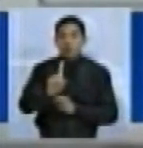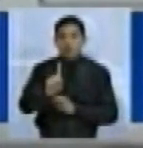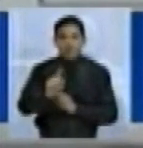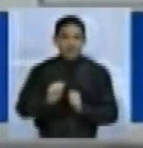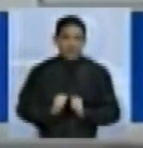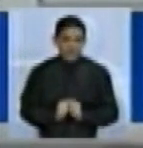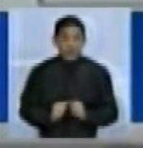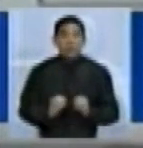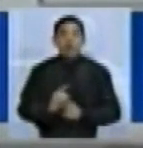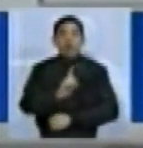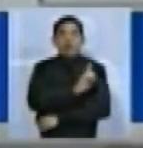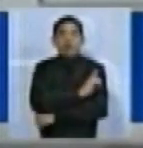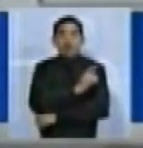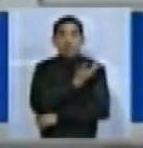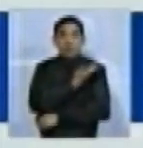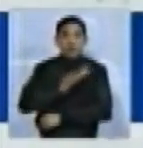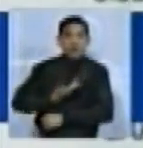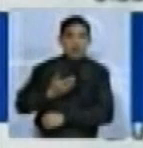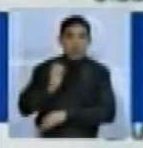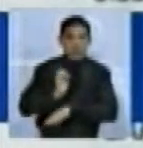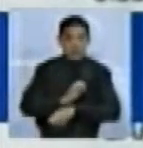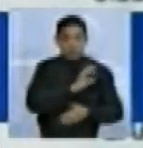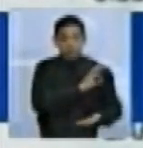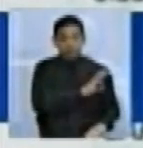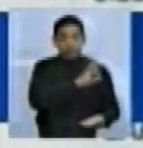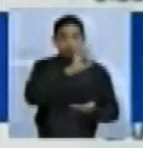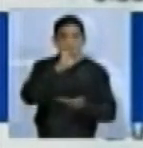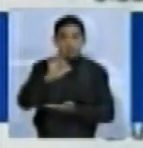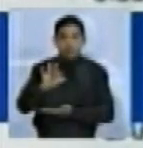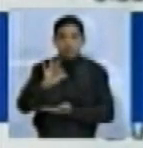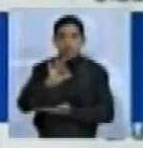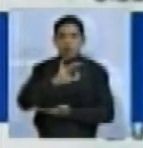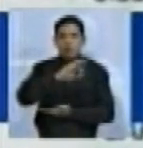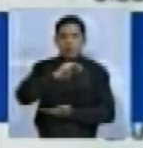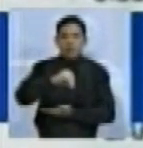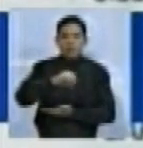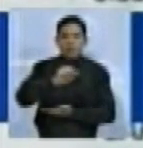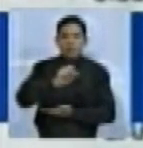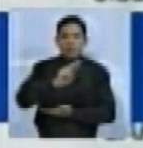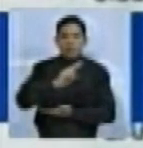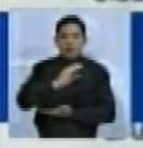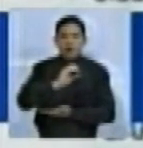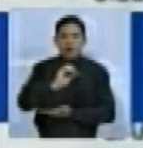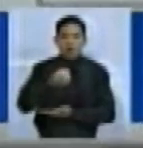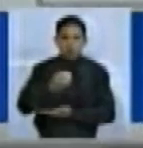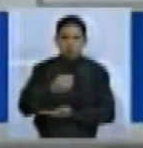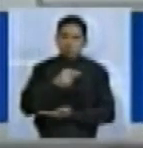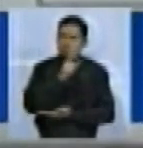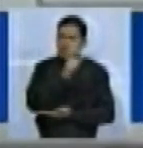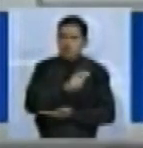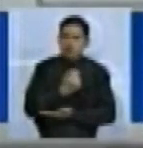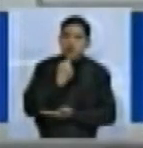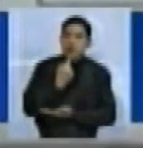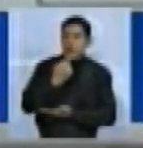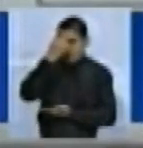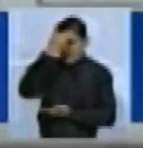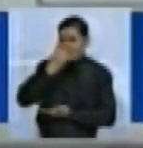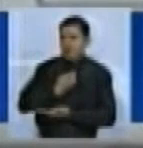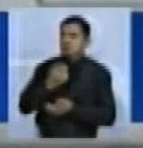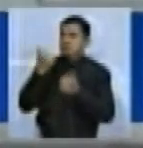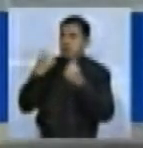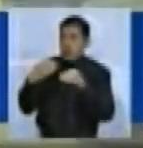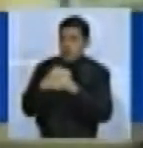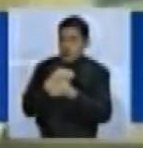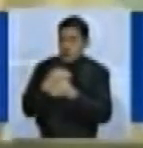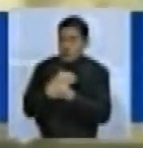el delegado del presidente de la República ante la Junta, Marcos López Narváez, señaló que con esta decisión, el cálculo de